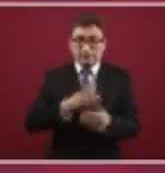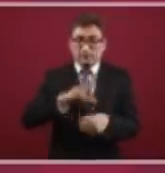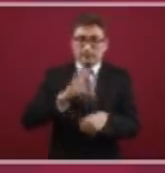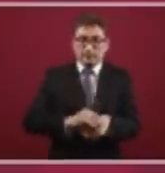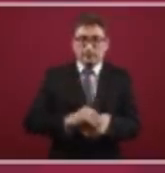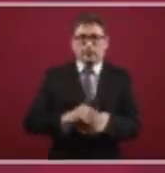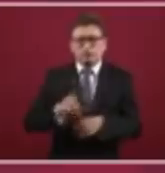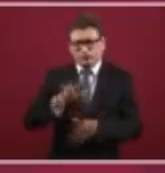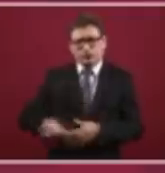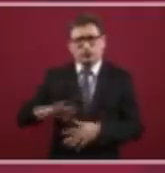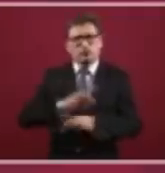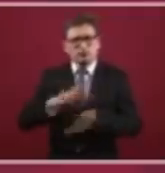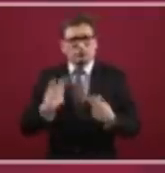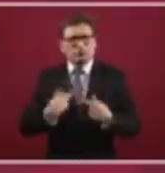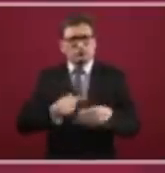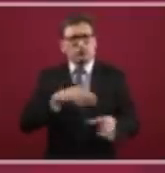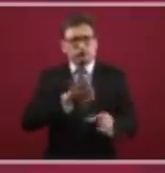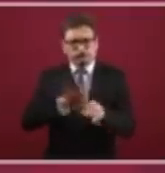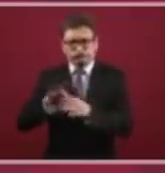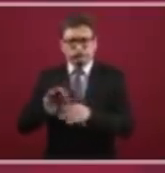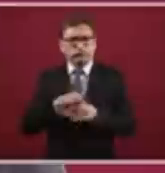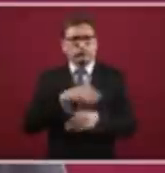los ciudadanos puedan